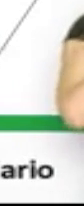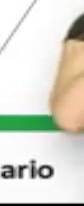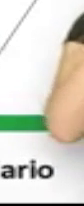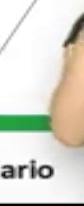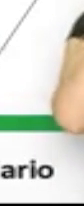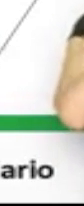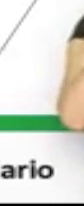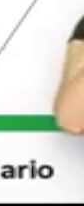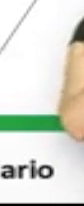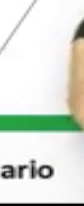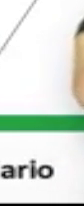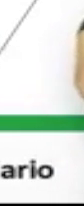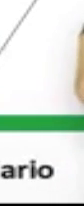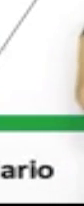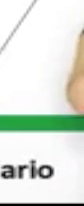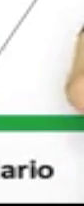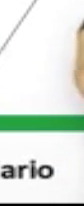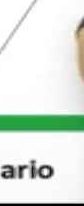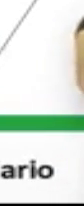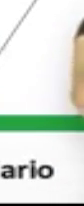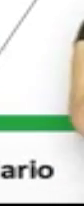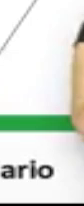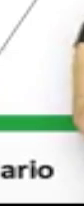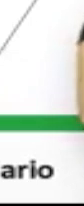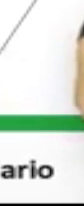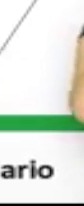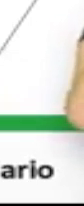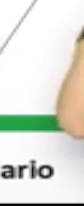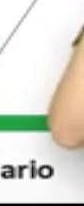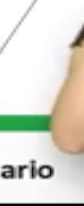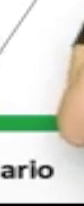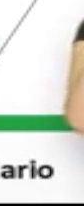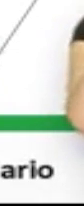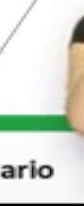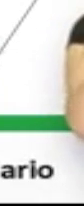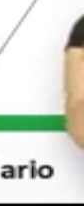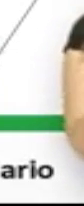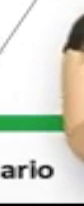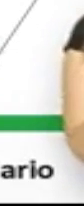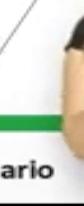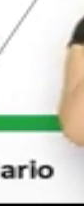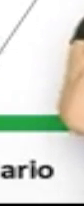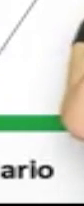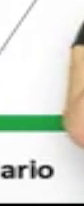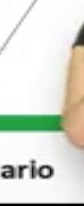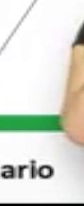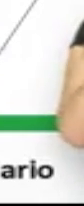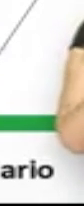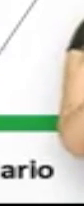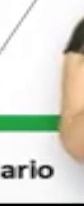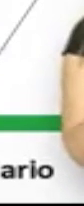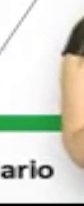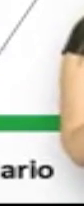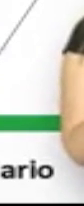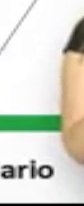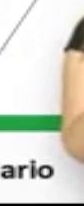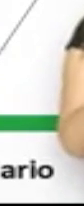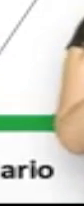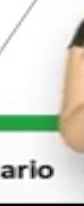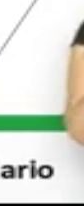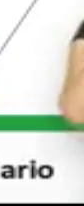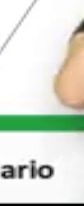número 6 tenemos un total de 10 personas confirmadas 50 más un chalet 2 en axtla y 3